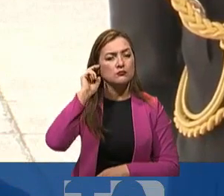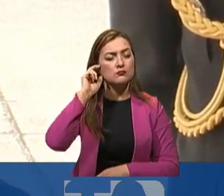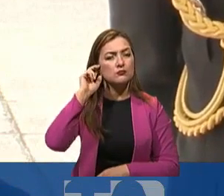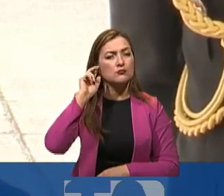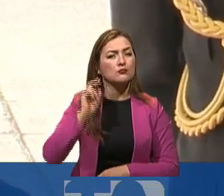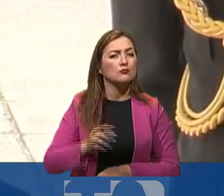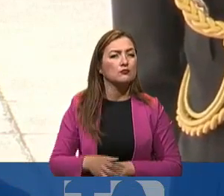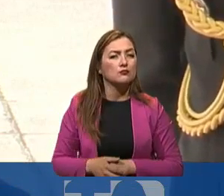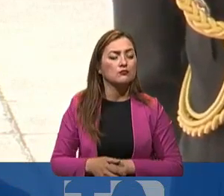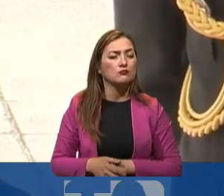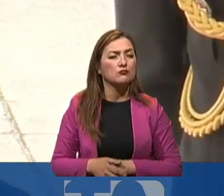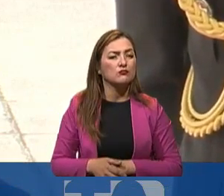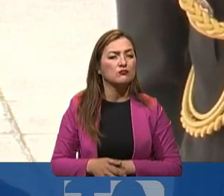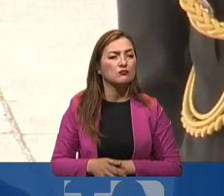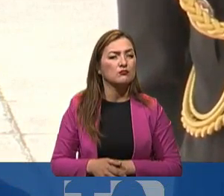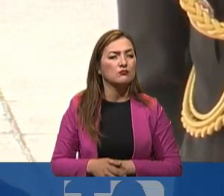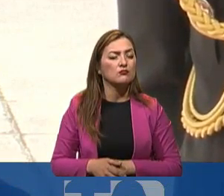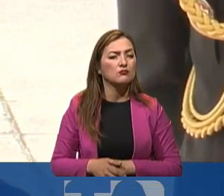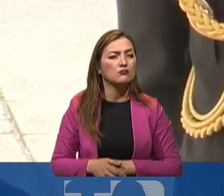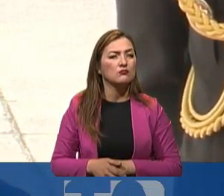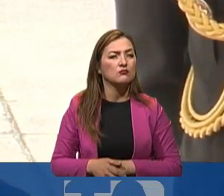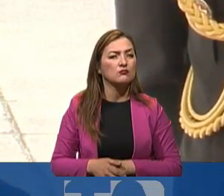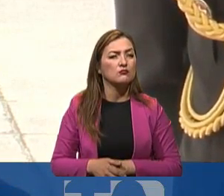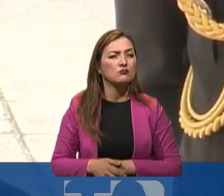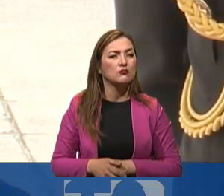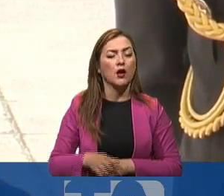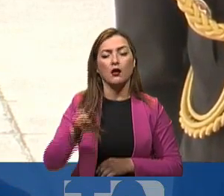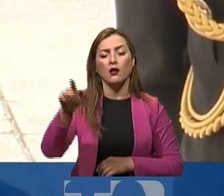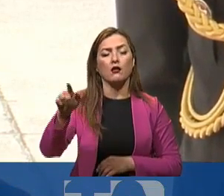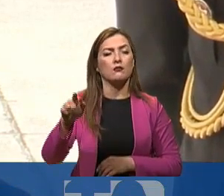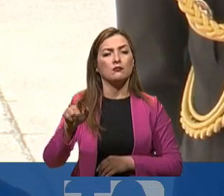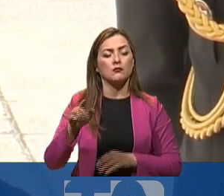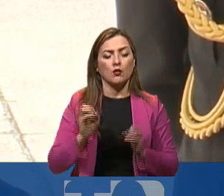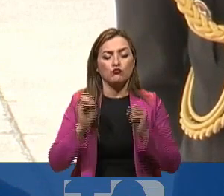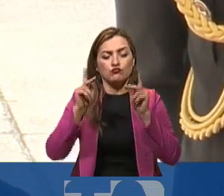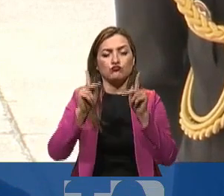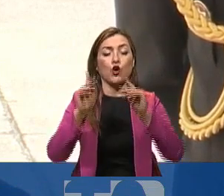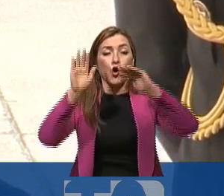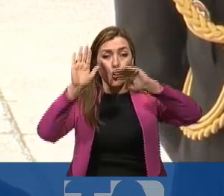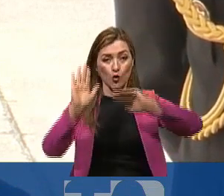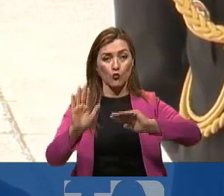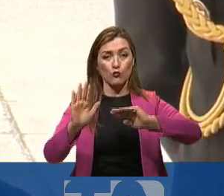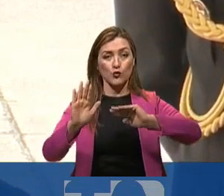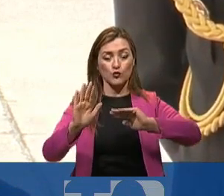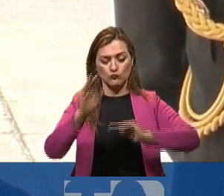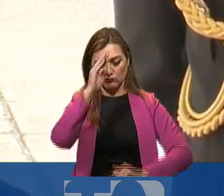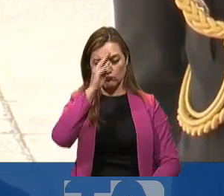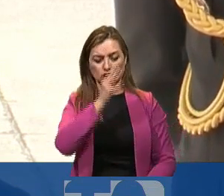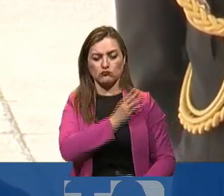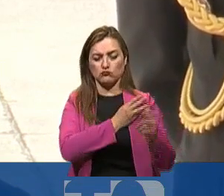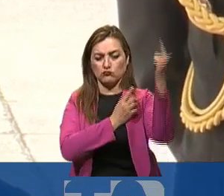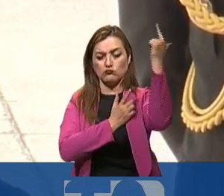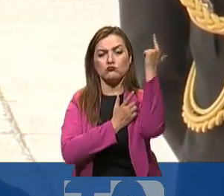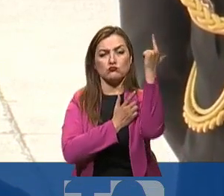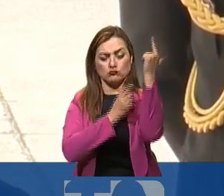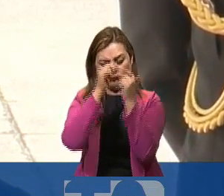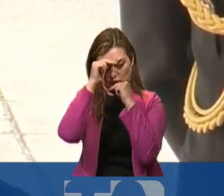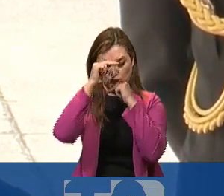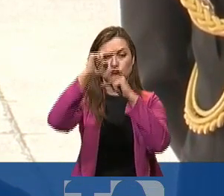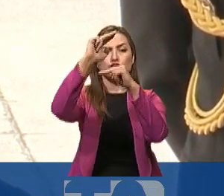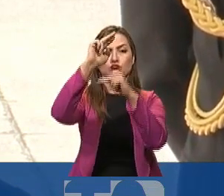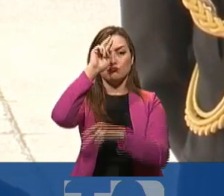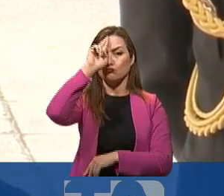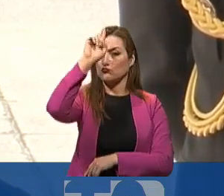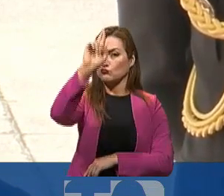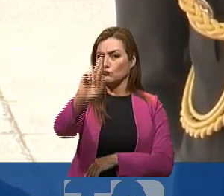esta son propicias para reiterar el permanente compromiso de los soldados de honor, con respeto,